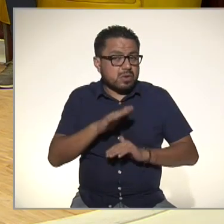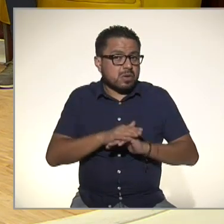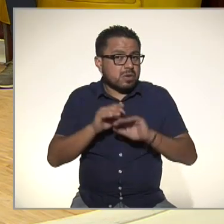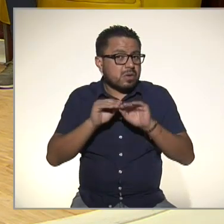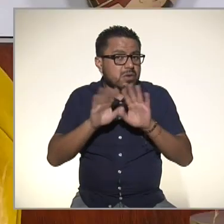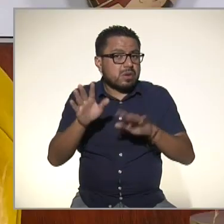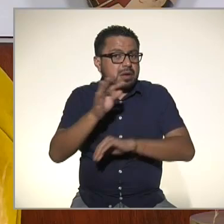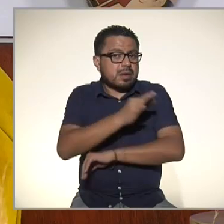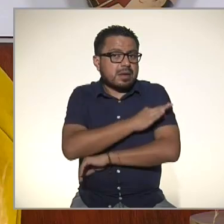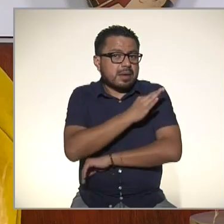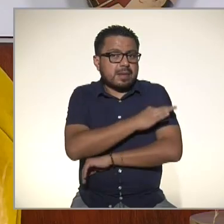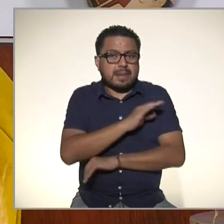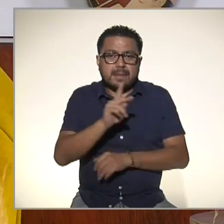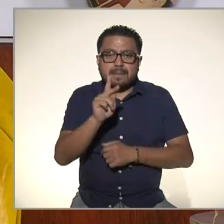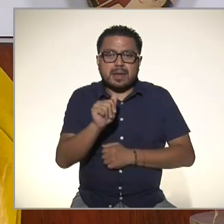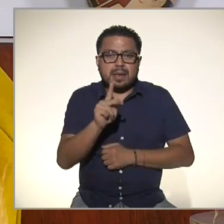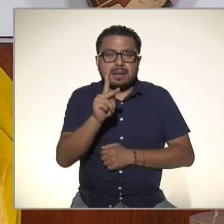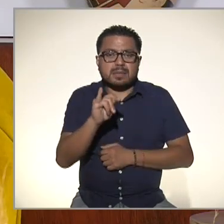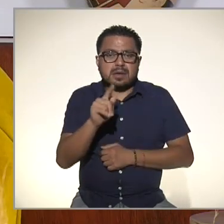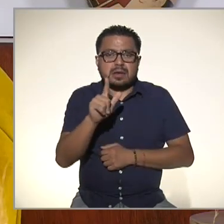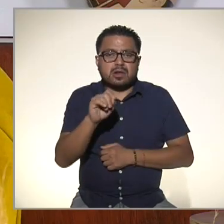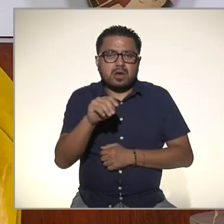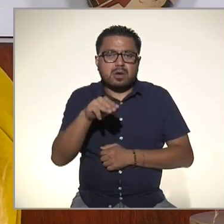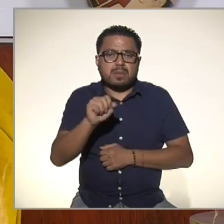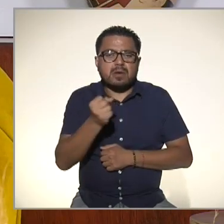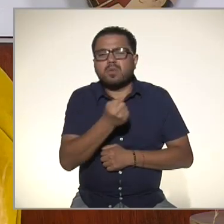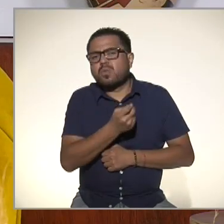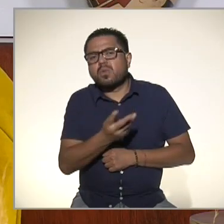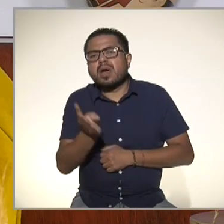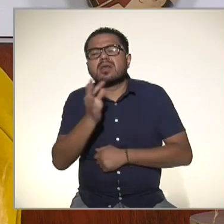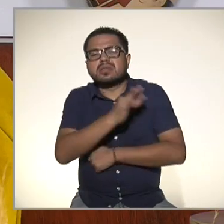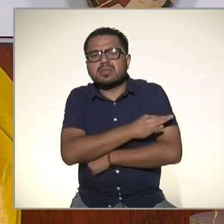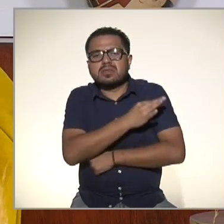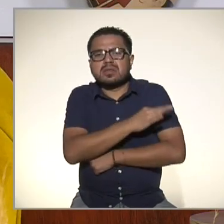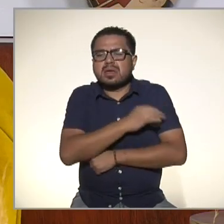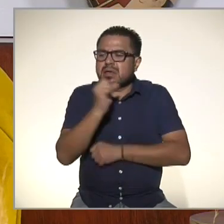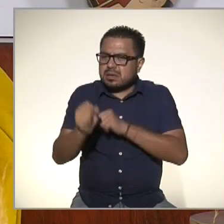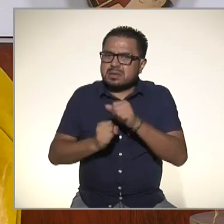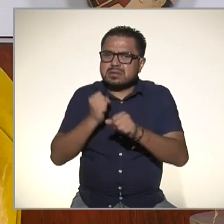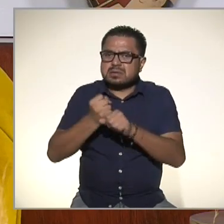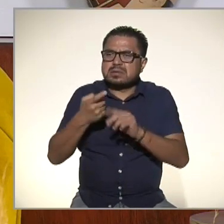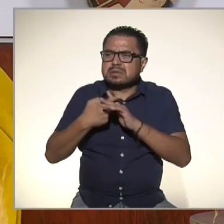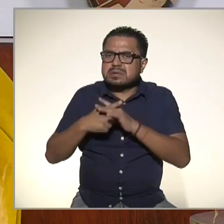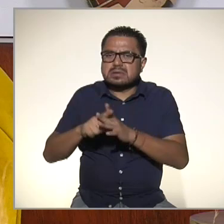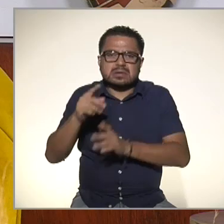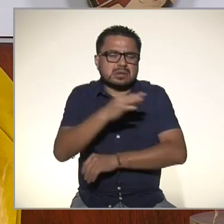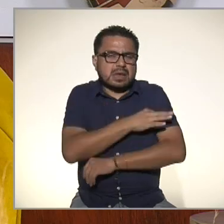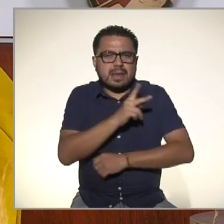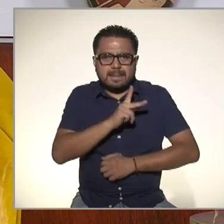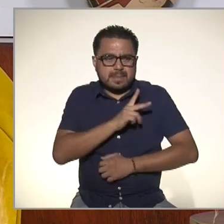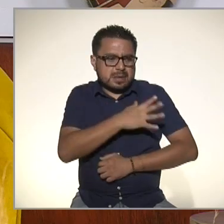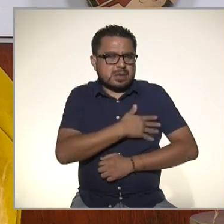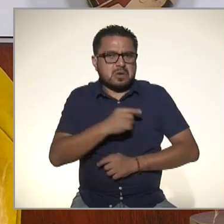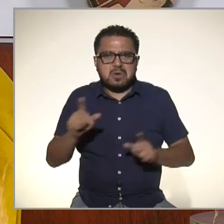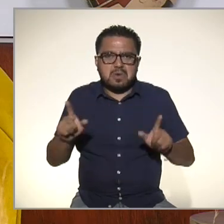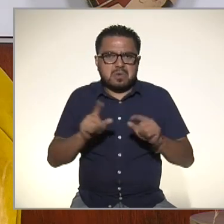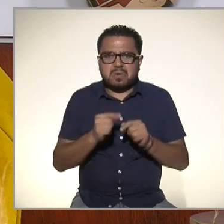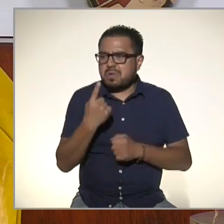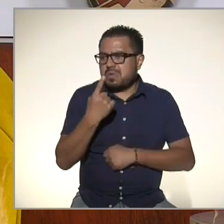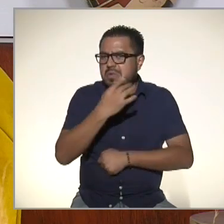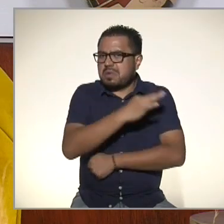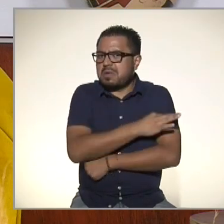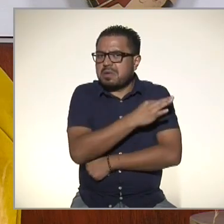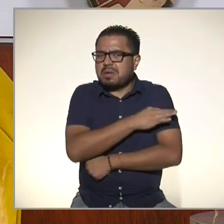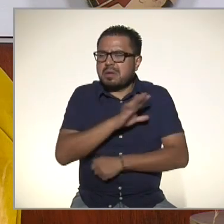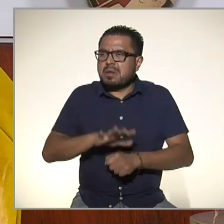la vacuna del papiloma humano en hombres, ¿cuántas dosis son? ¿A qué edad se ponen? A mi hijo le pusieron una sola dosis y quedó